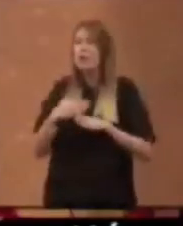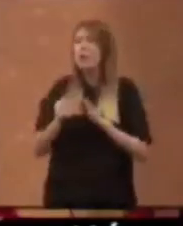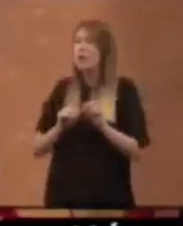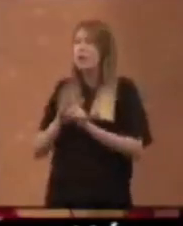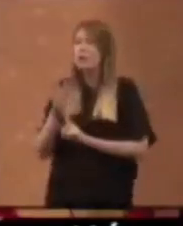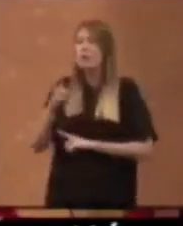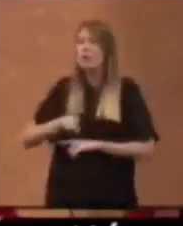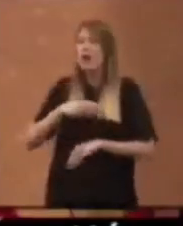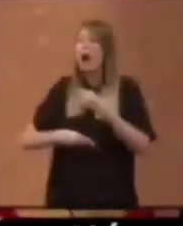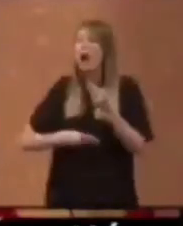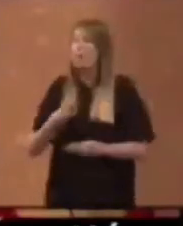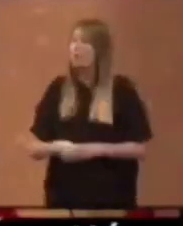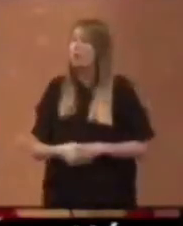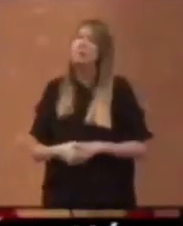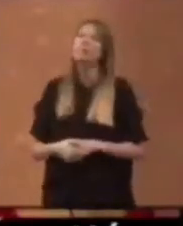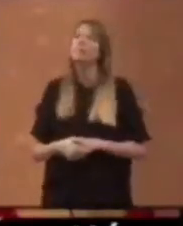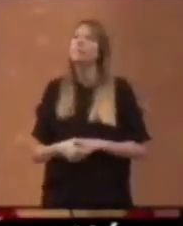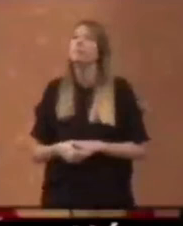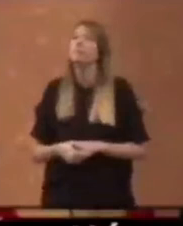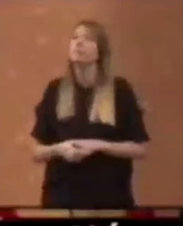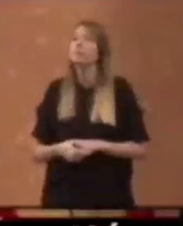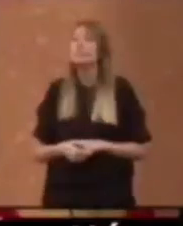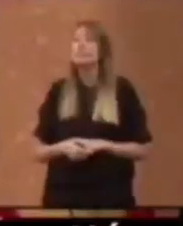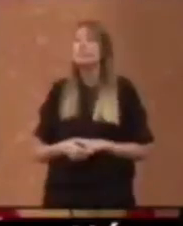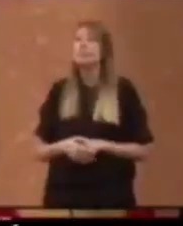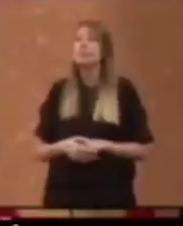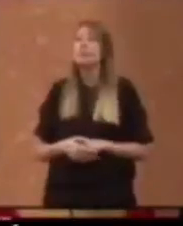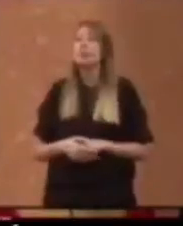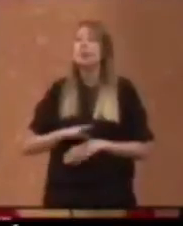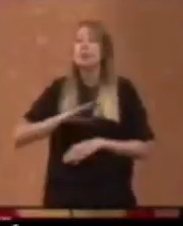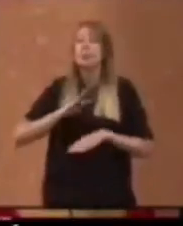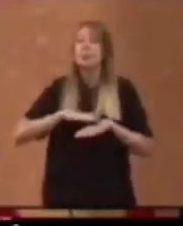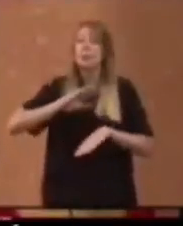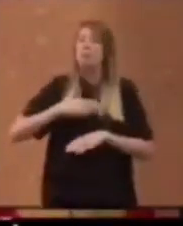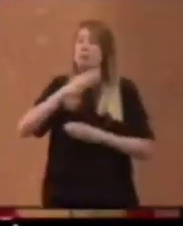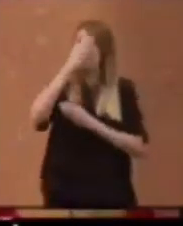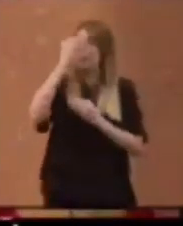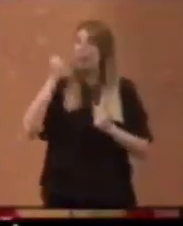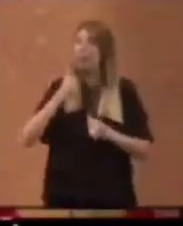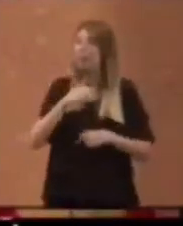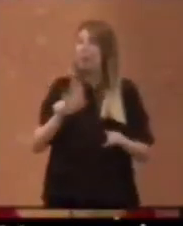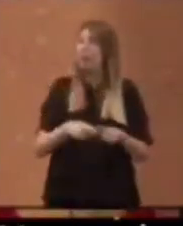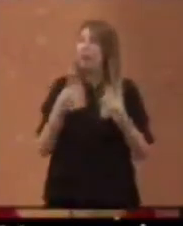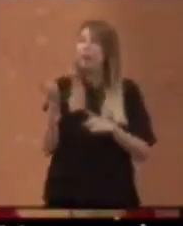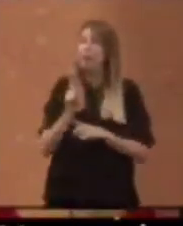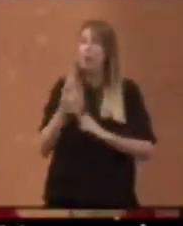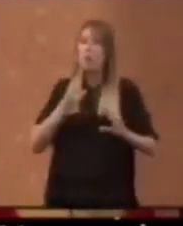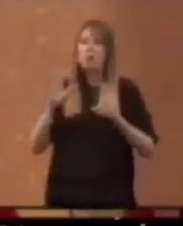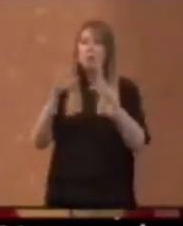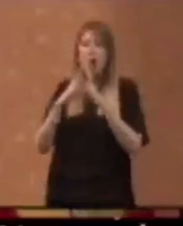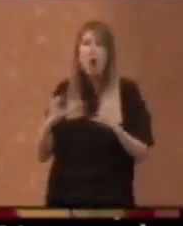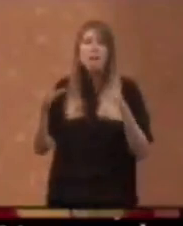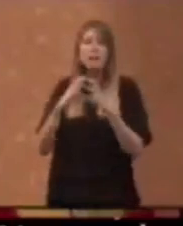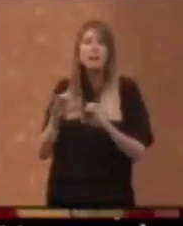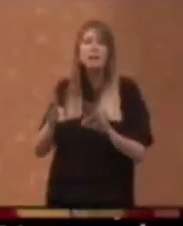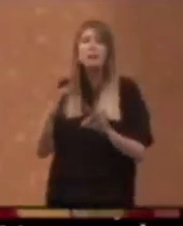Hagámoslo. No podemos dejarlo para mañana, no hay mucho margen. Vivimos en un momento apasionante. Tenemos la suerte de